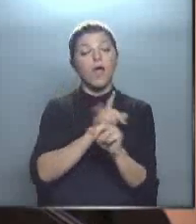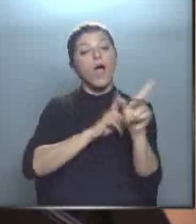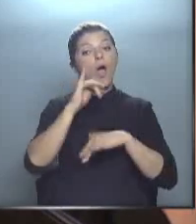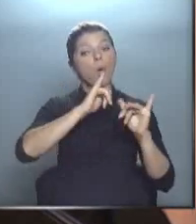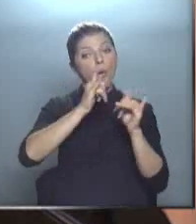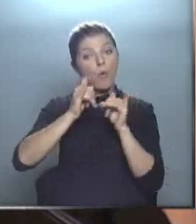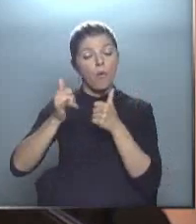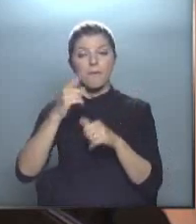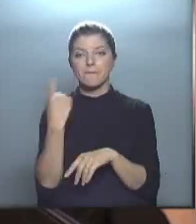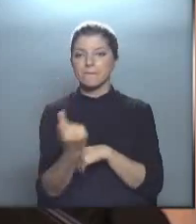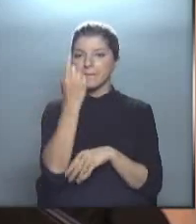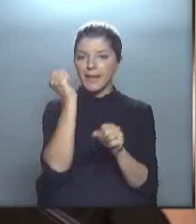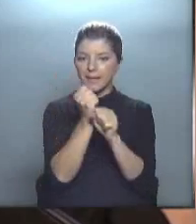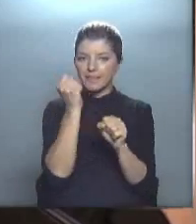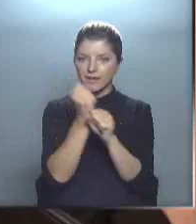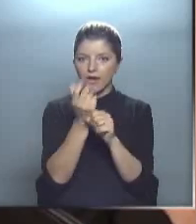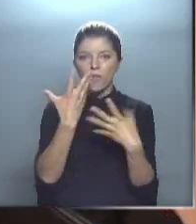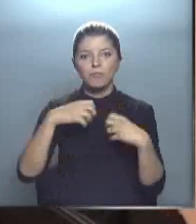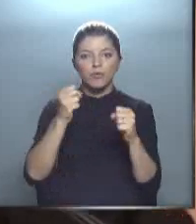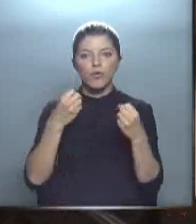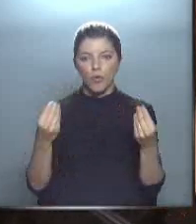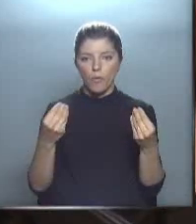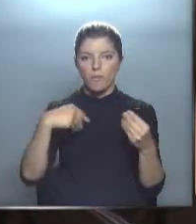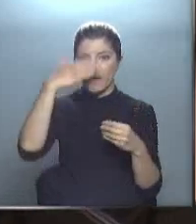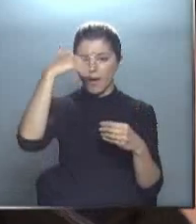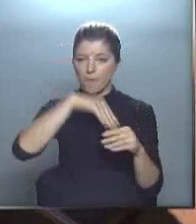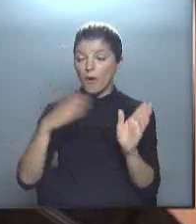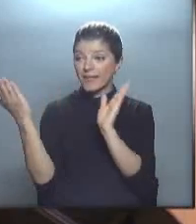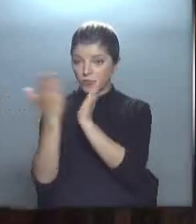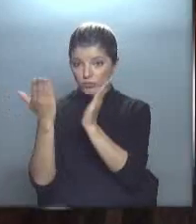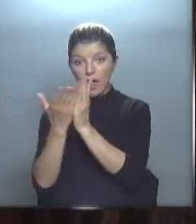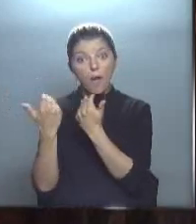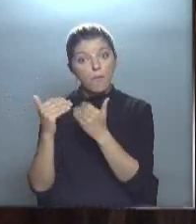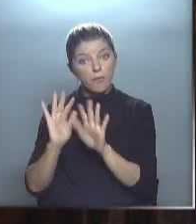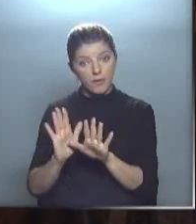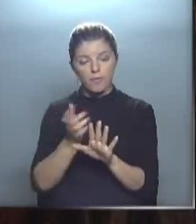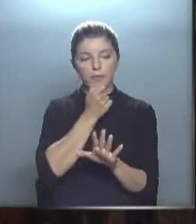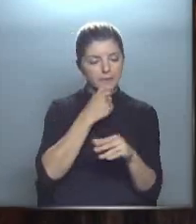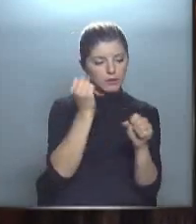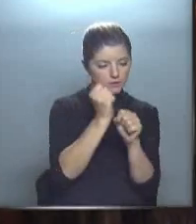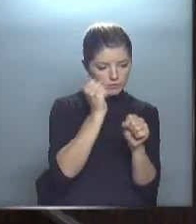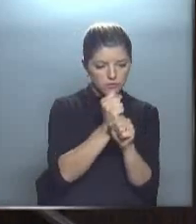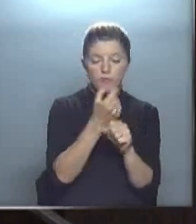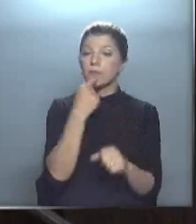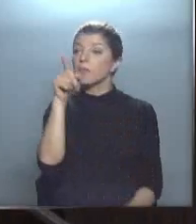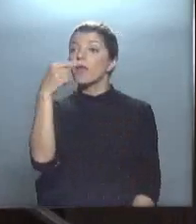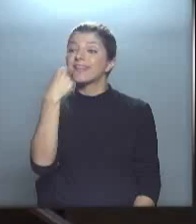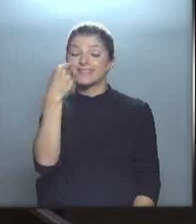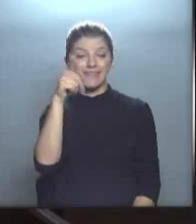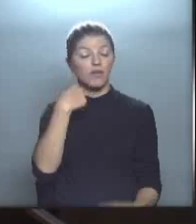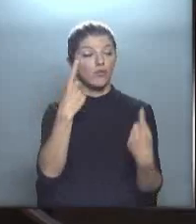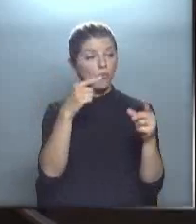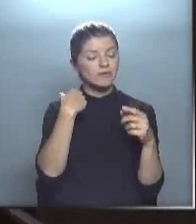también que el primer trabajo lo consiguen para poder también bancarse los estudios? Recién claro. Decían, bueno, quiero estudiar música, pero me falta un ingreso